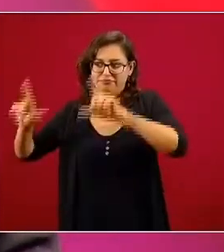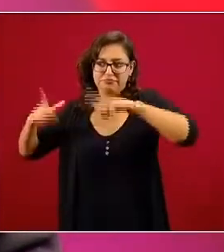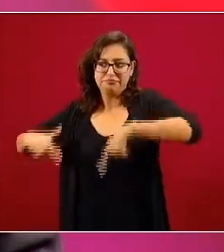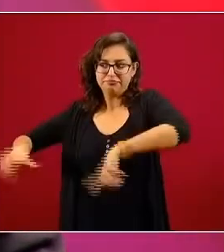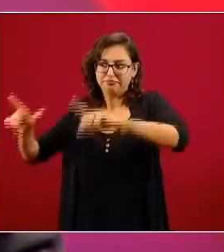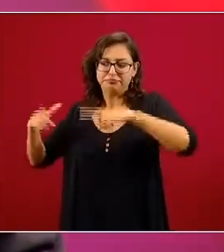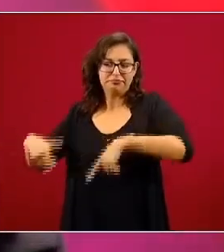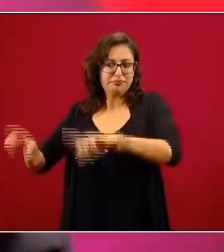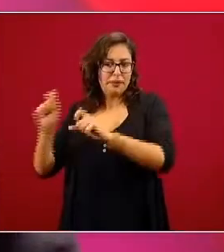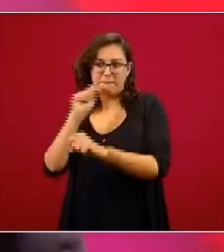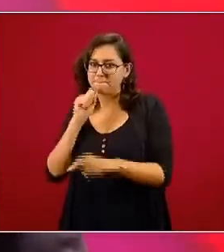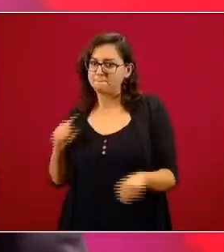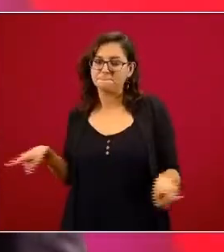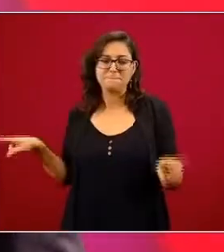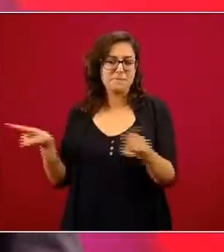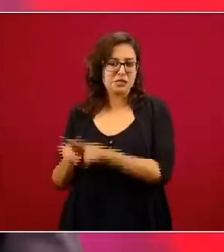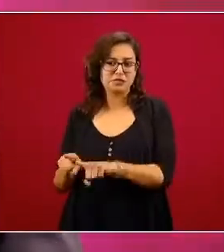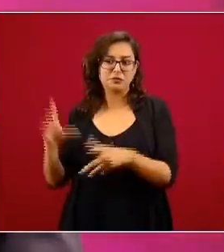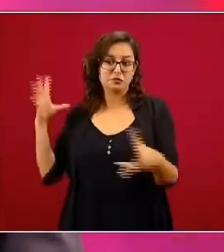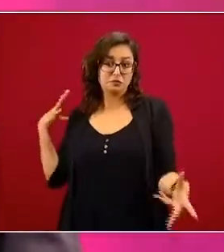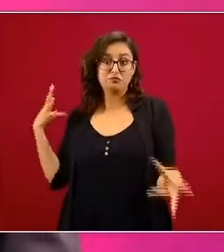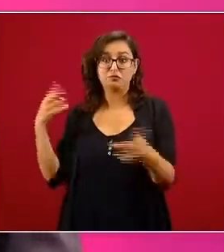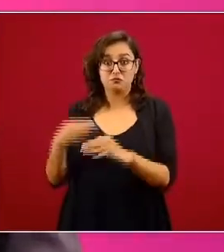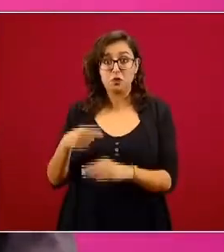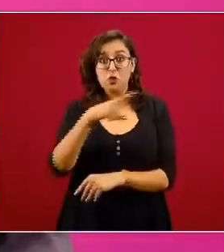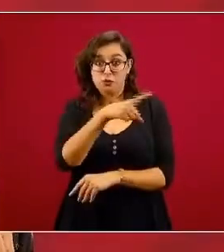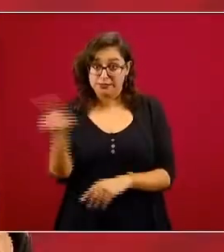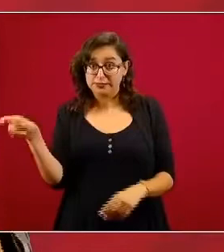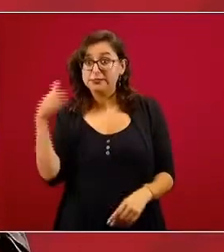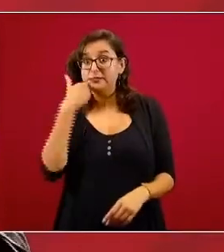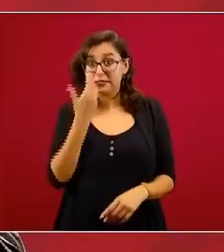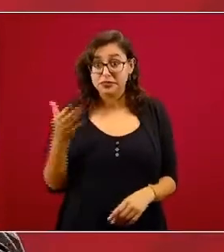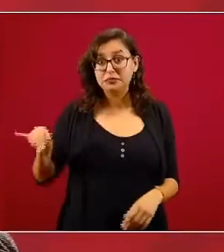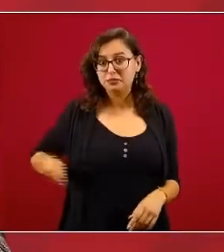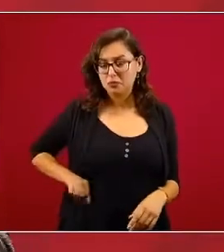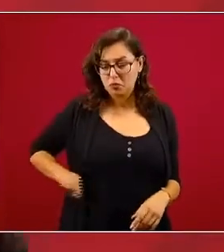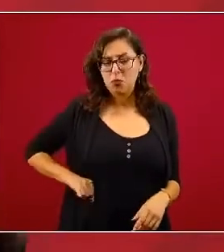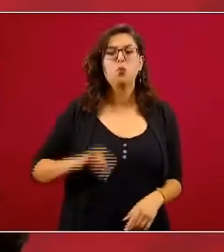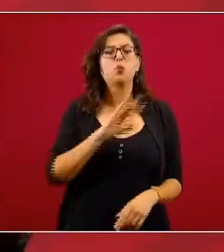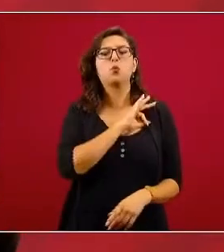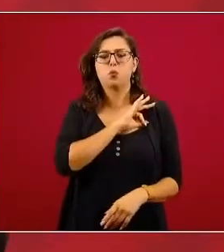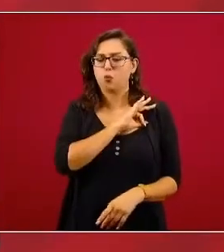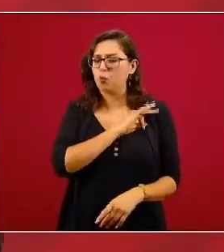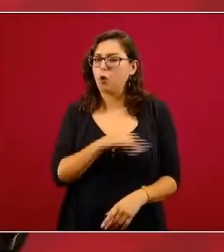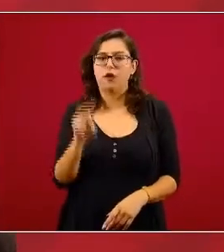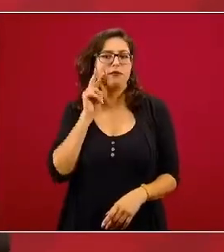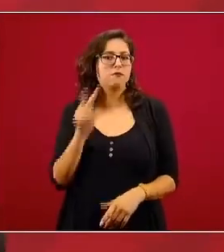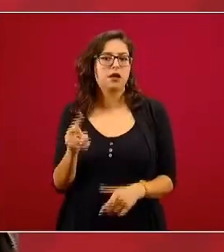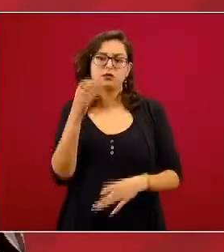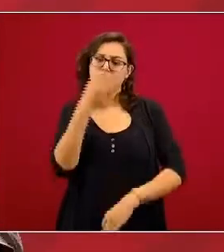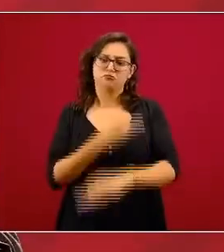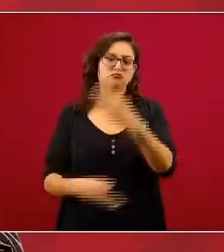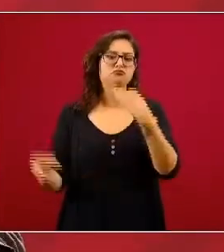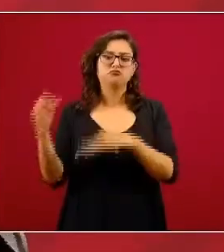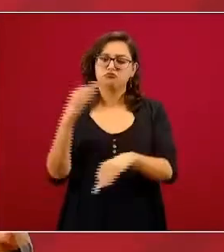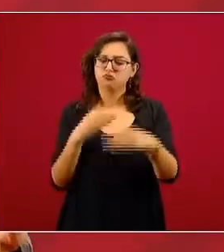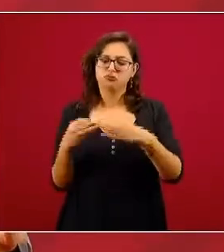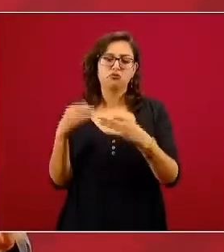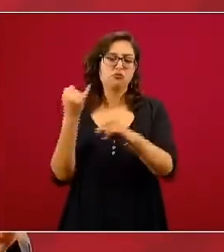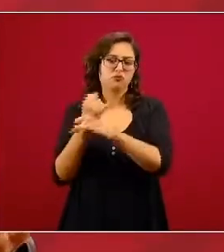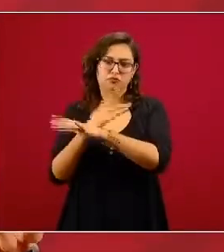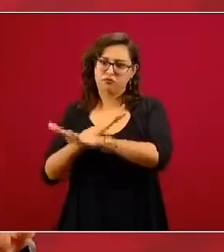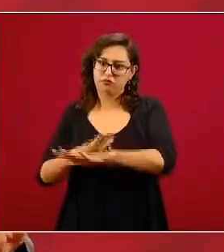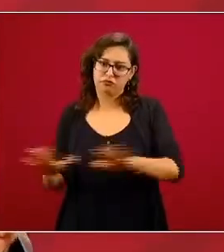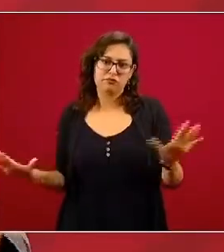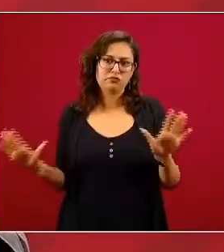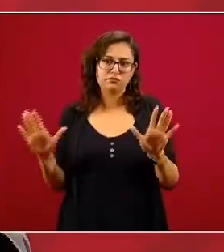tenga alguna capacidad técnica para hacerlo, que explore los datos abiertos que están completamente y en tiempo real a